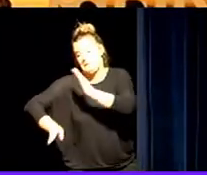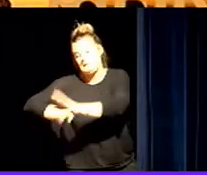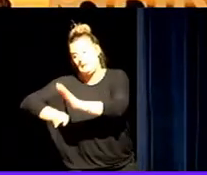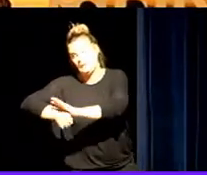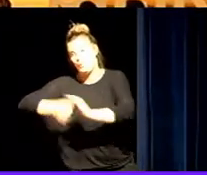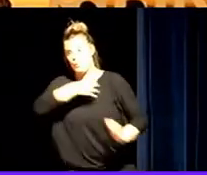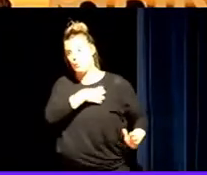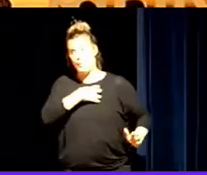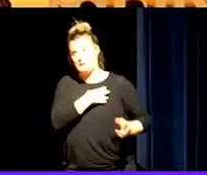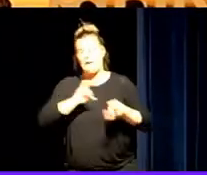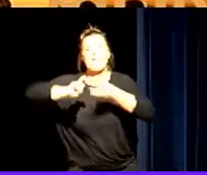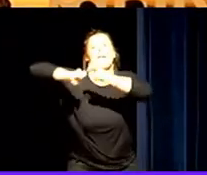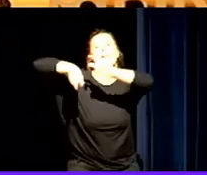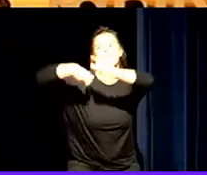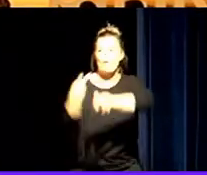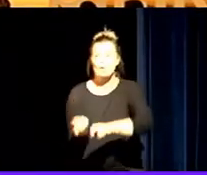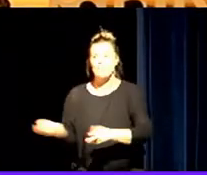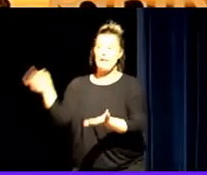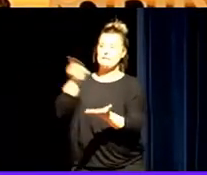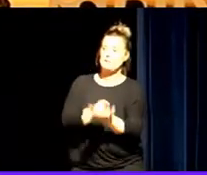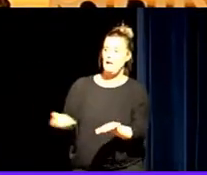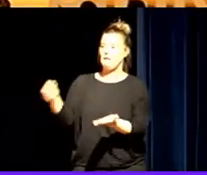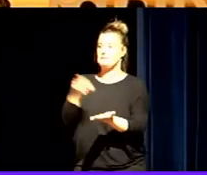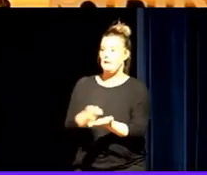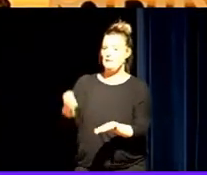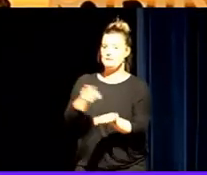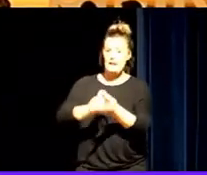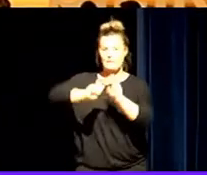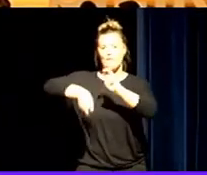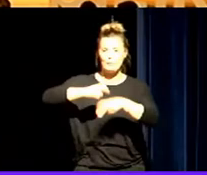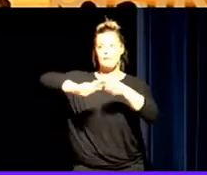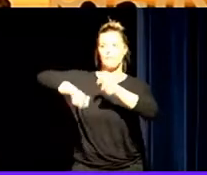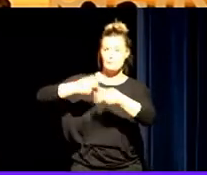Con reformas, todo el rato reformándonos.